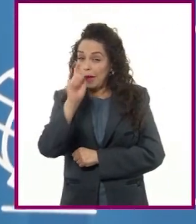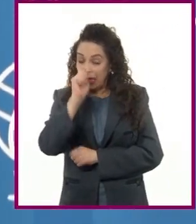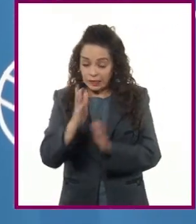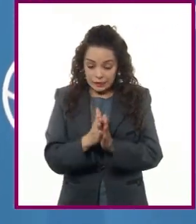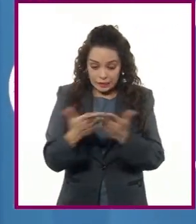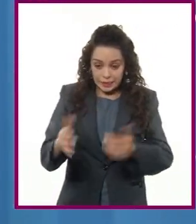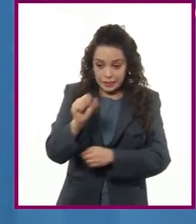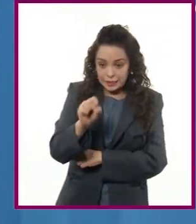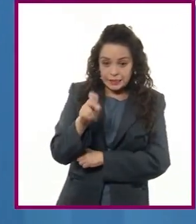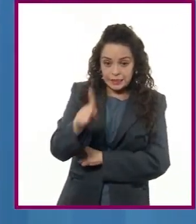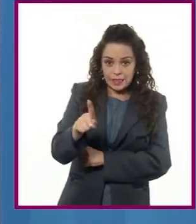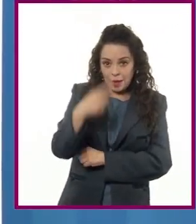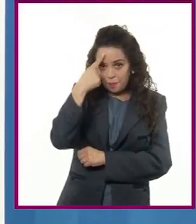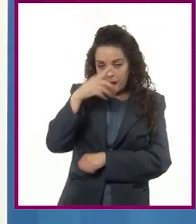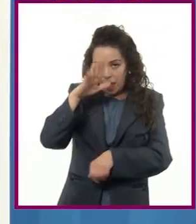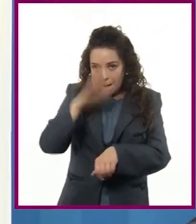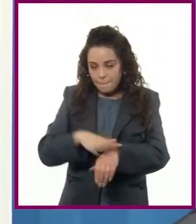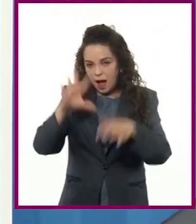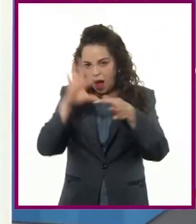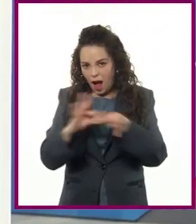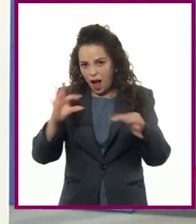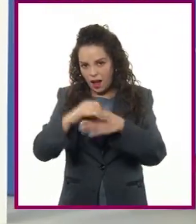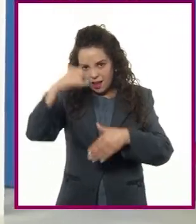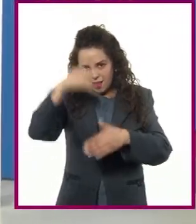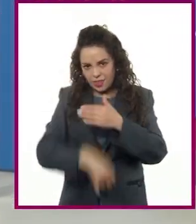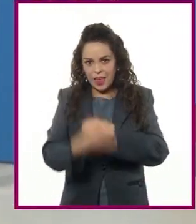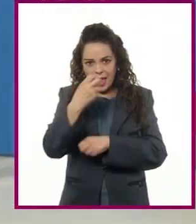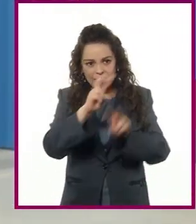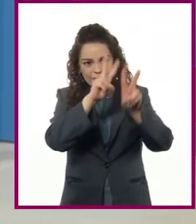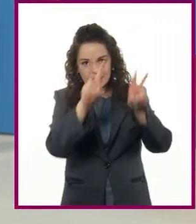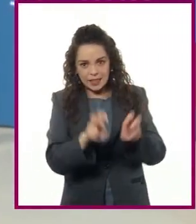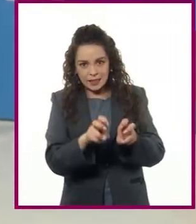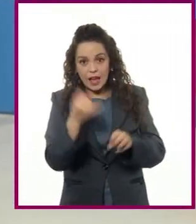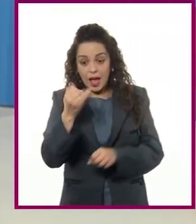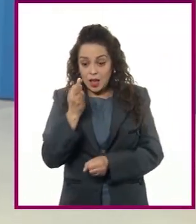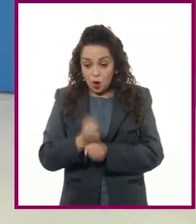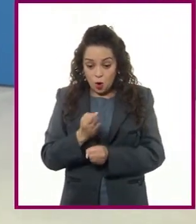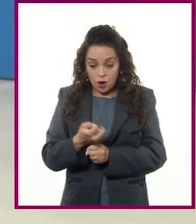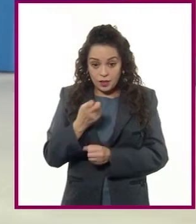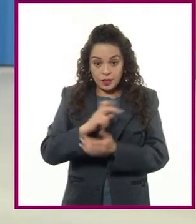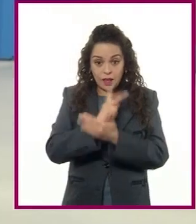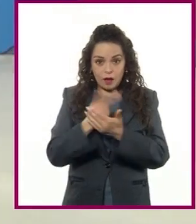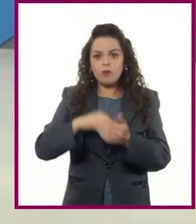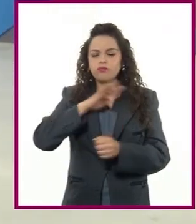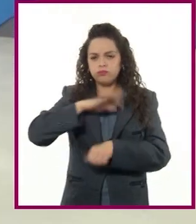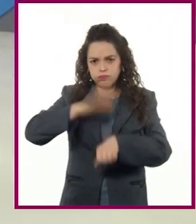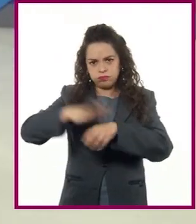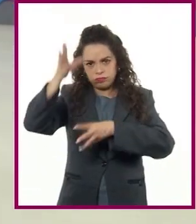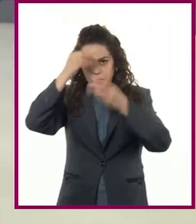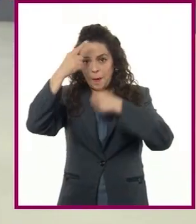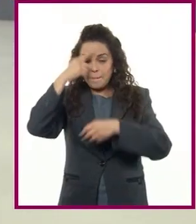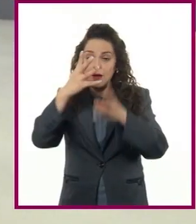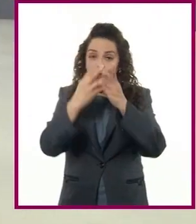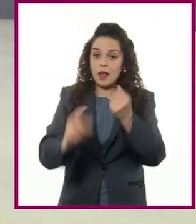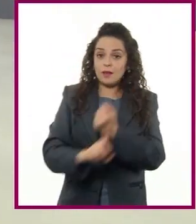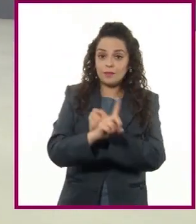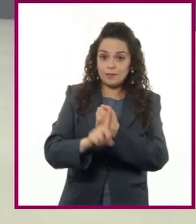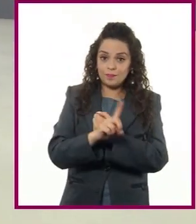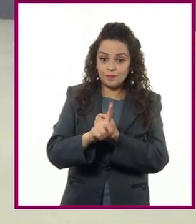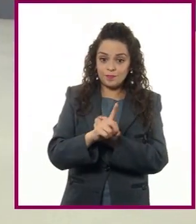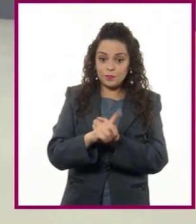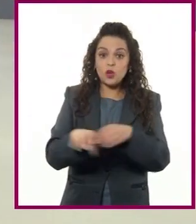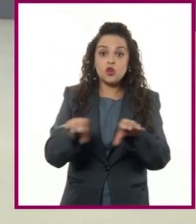texto para informarse más del tema y retomar los aprendizajes que favorezcan la solución de conflictos de